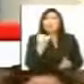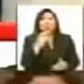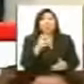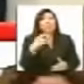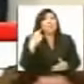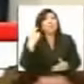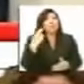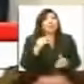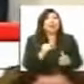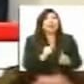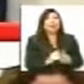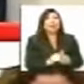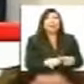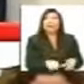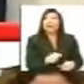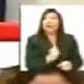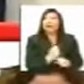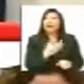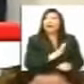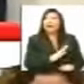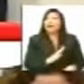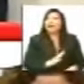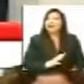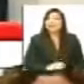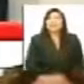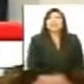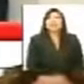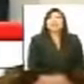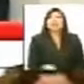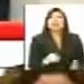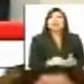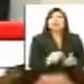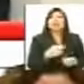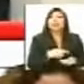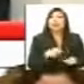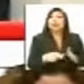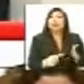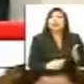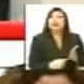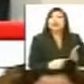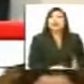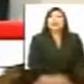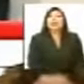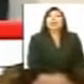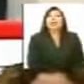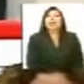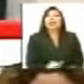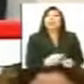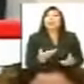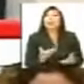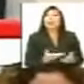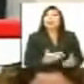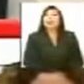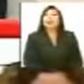ideología política tengan la capacidad de trabajar para el Estado por consideraciones profesionales, técnicas, experiencia de trabajo, su